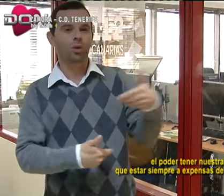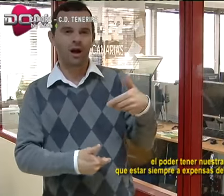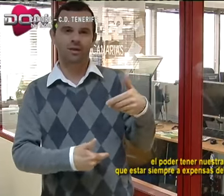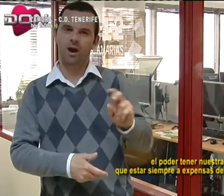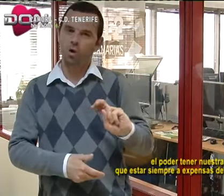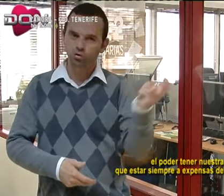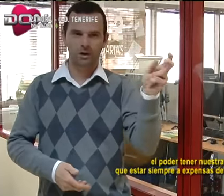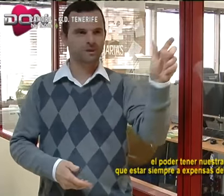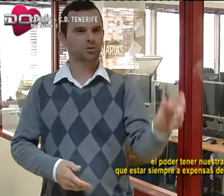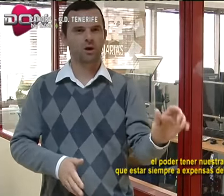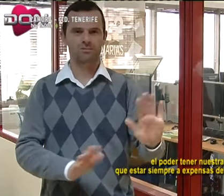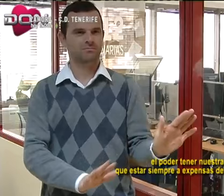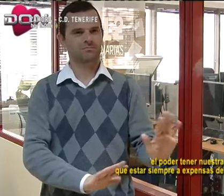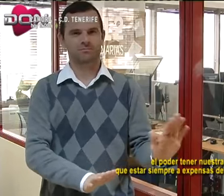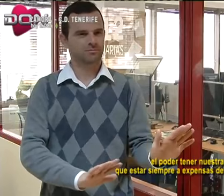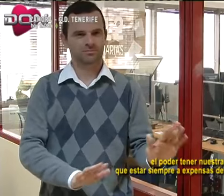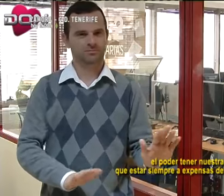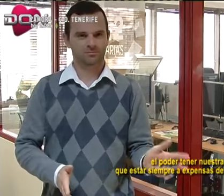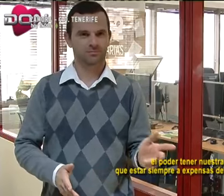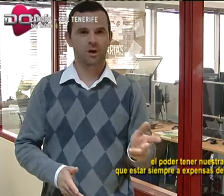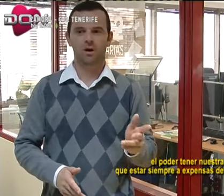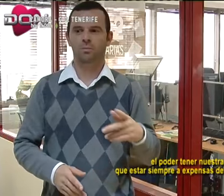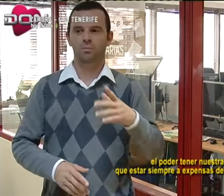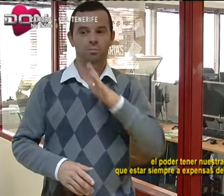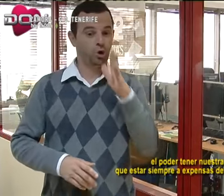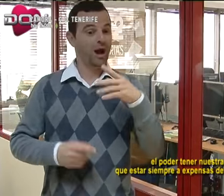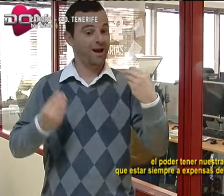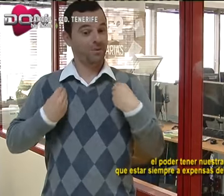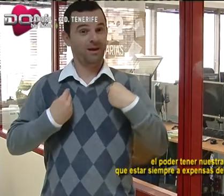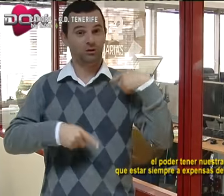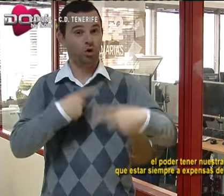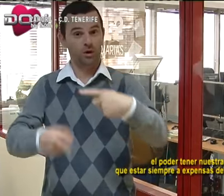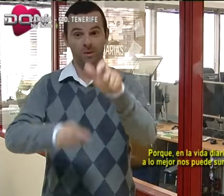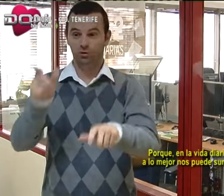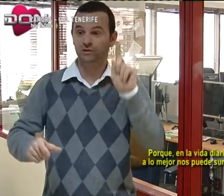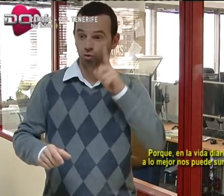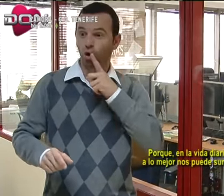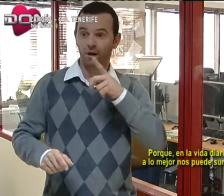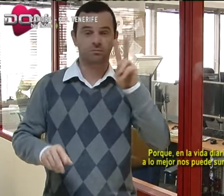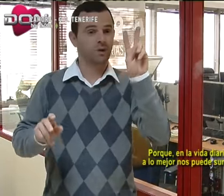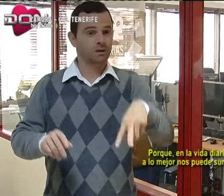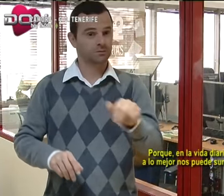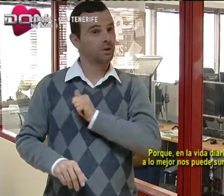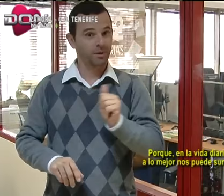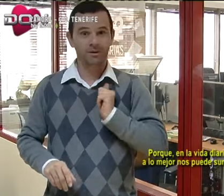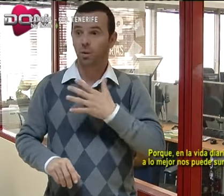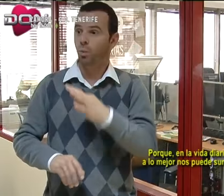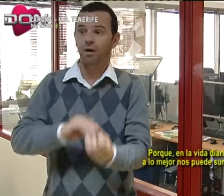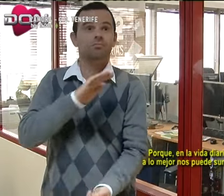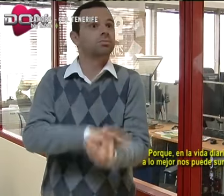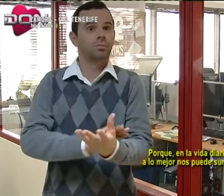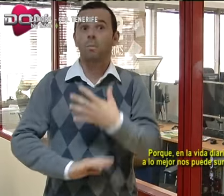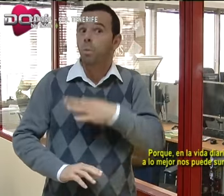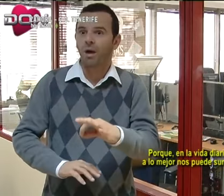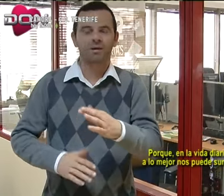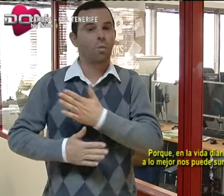independencia y no tener que estar siempre a expensas de la ayuda de otra persona. Porque en la vida cotidiana, o en la vida diaria